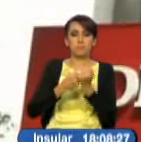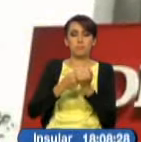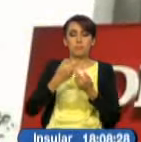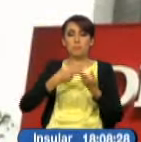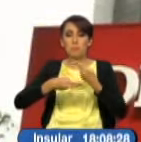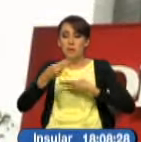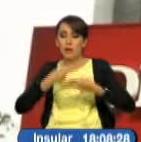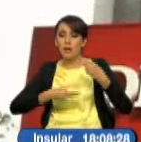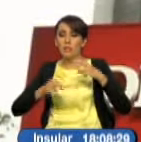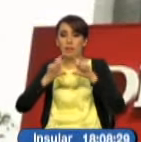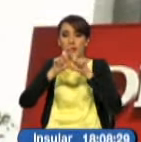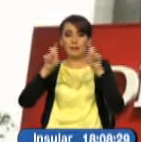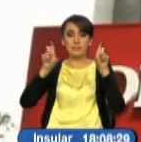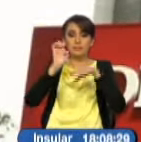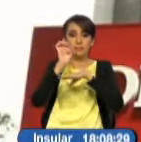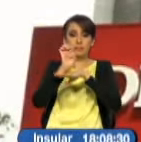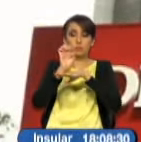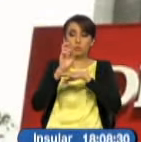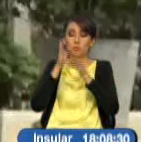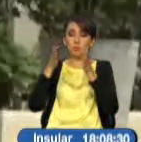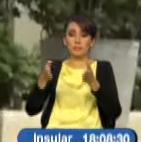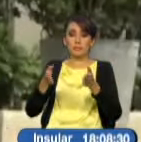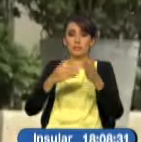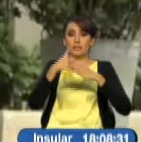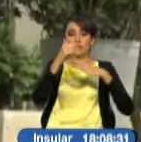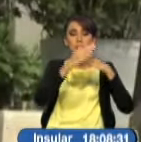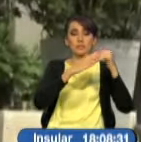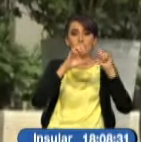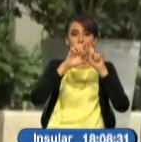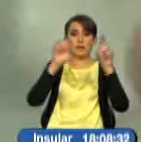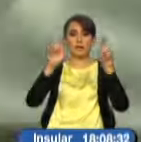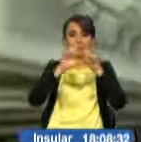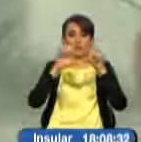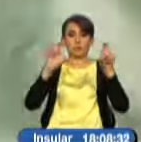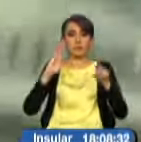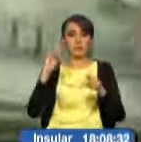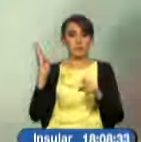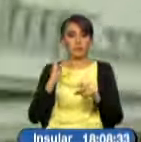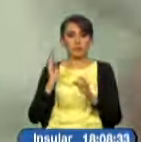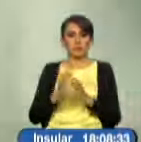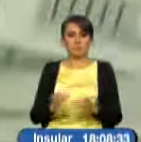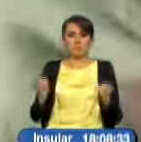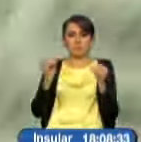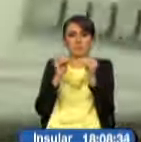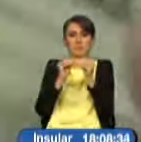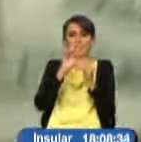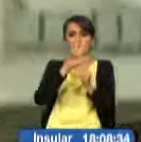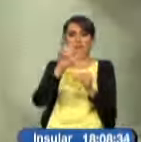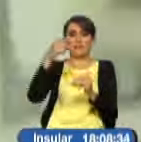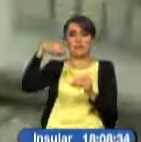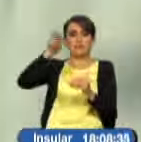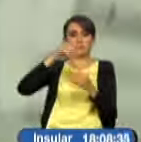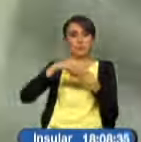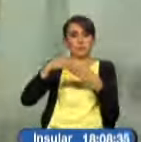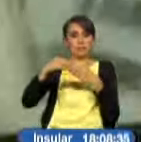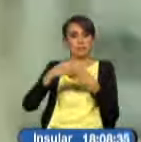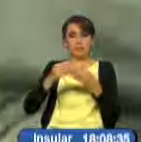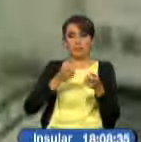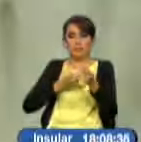indemnización al Estado ecuatoriano de parte de la constructora brasileña por el supuesto pago de más de $33 millones